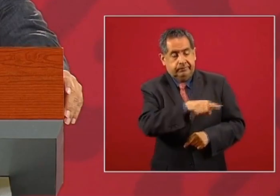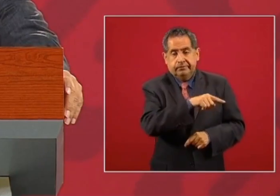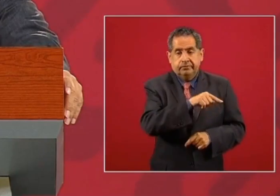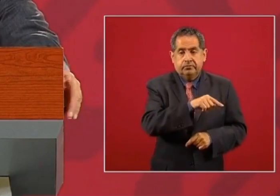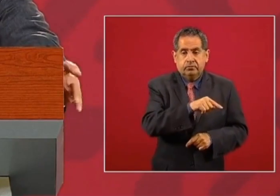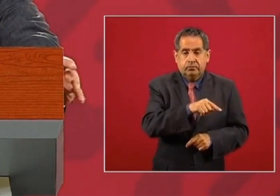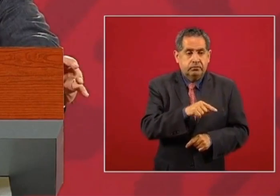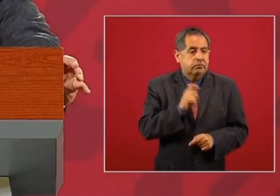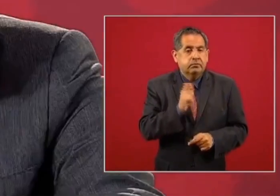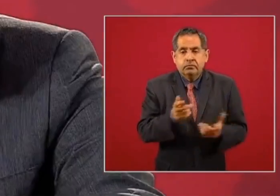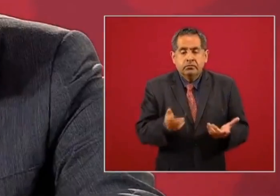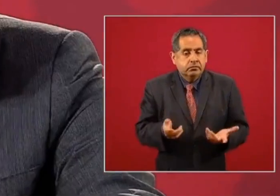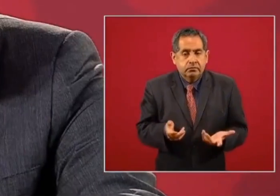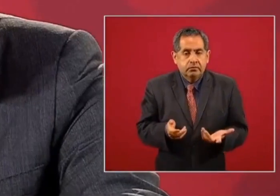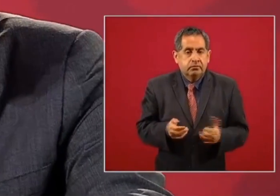no hay